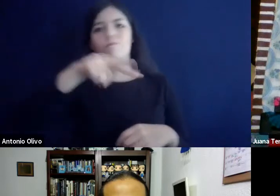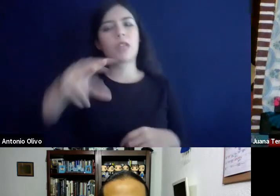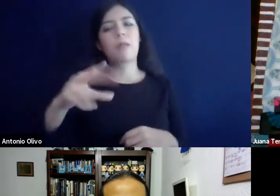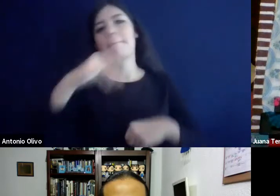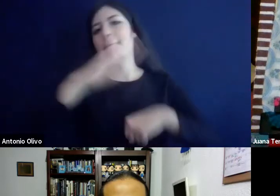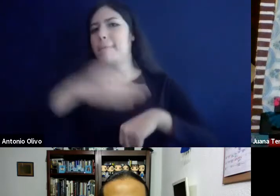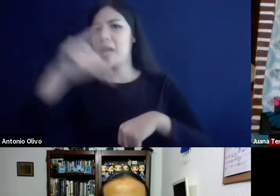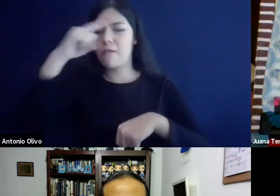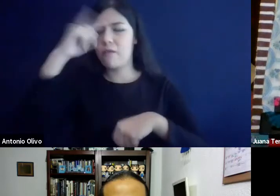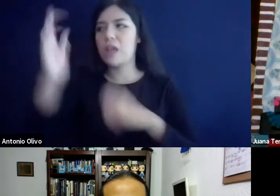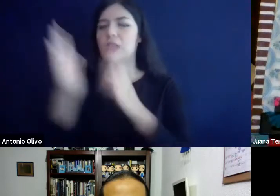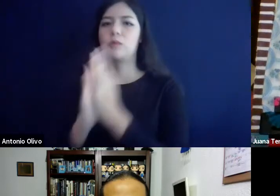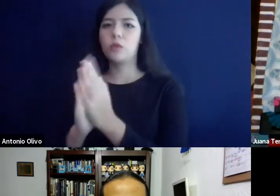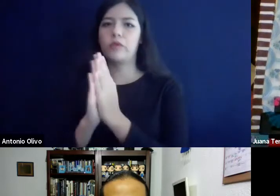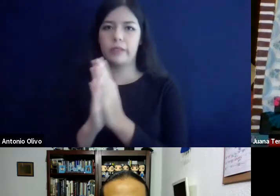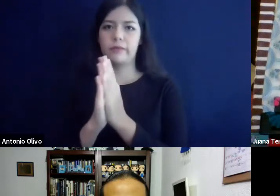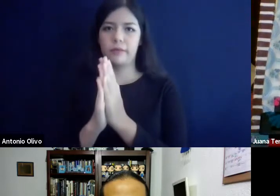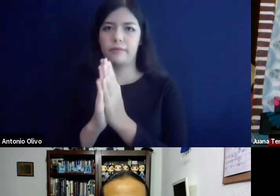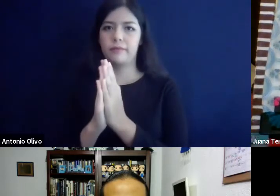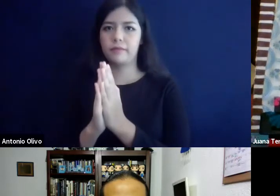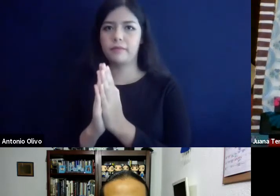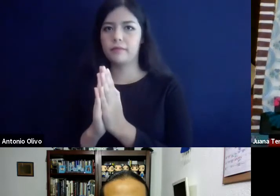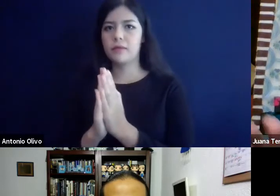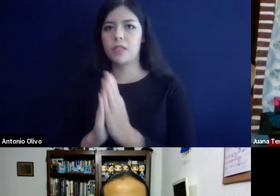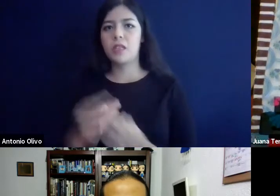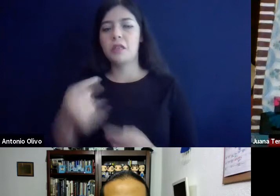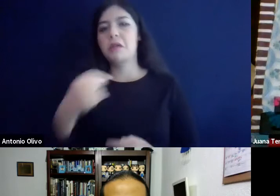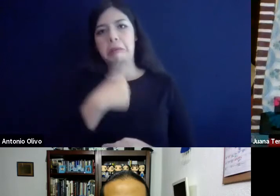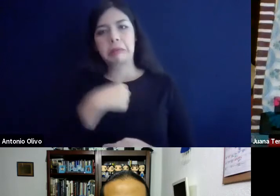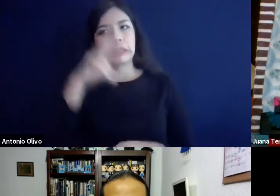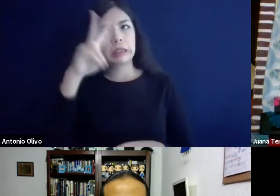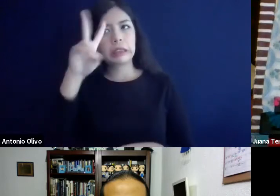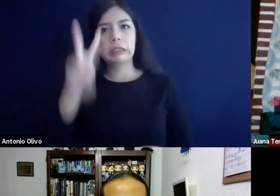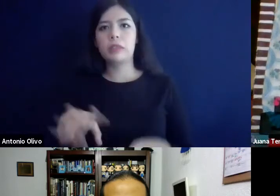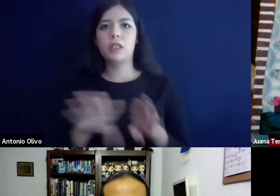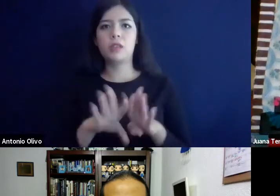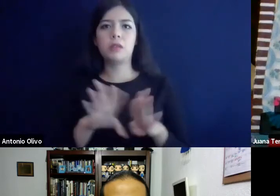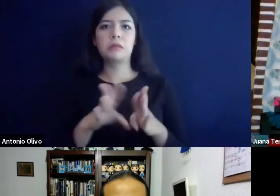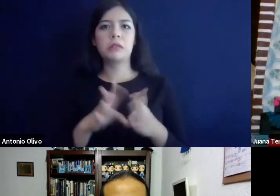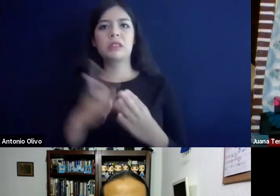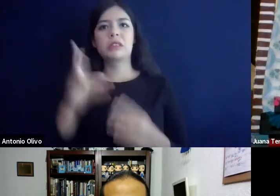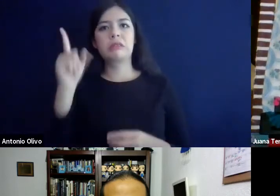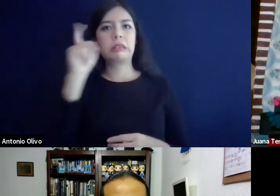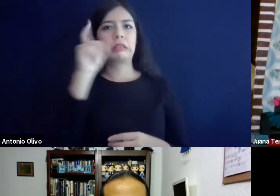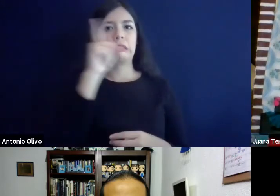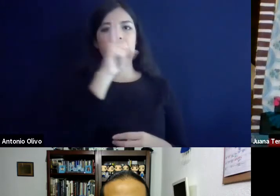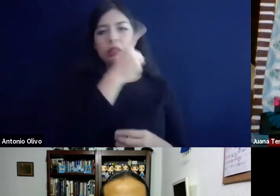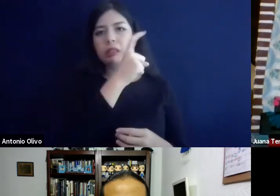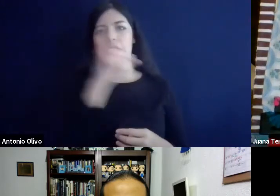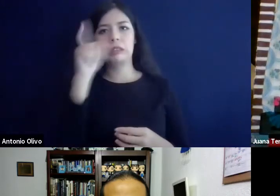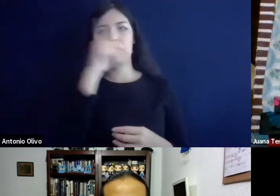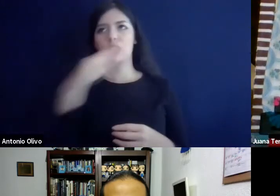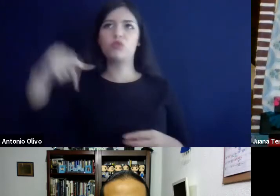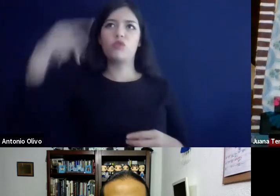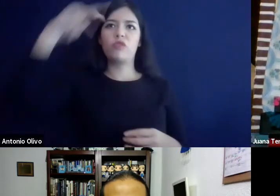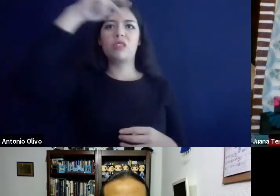igualitas y me importaba tomarla en el primero, segundo, tercero, cuarto planta baja, ¿no? O cuarto piso o la planta